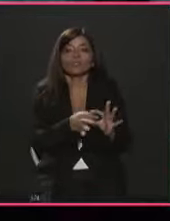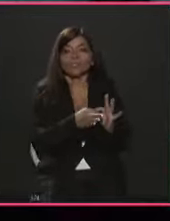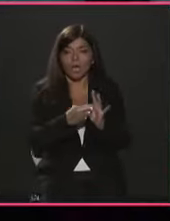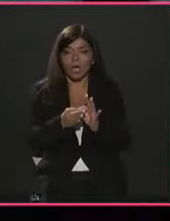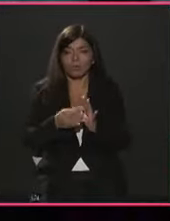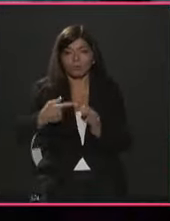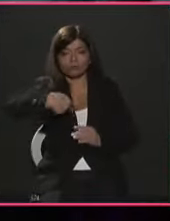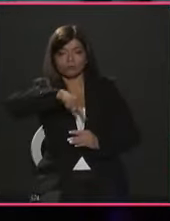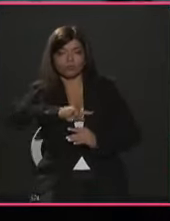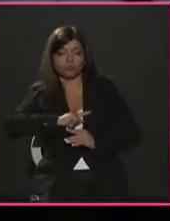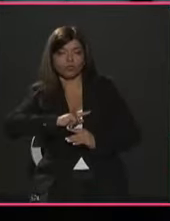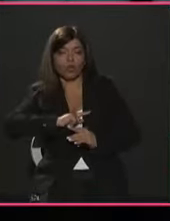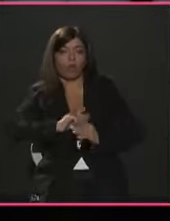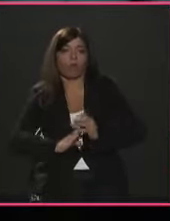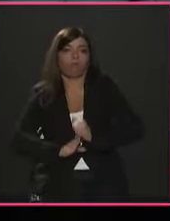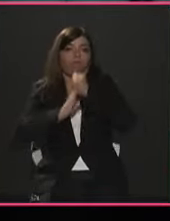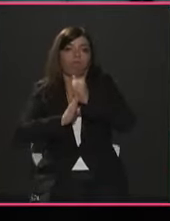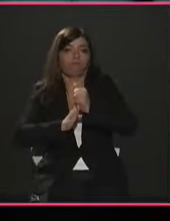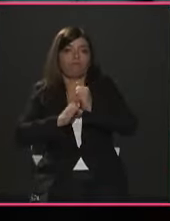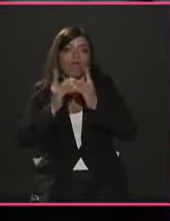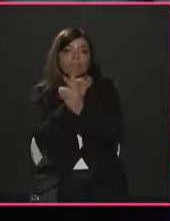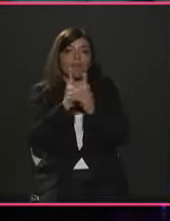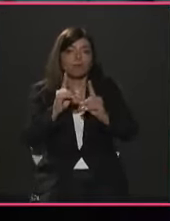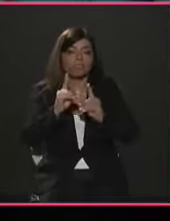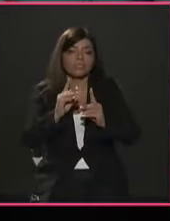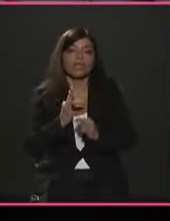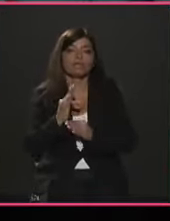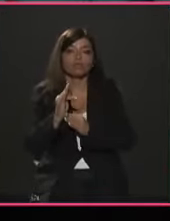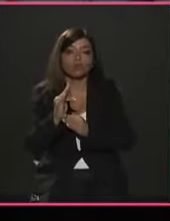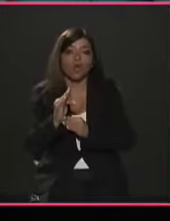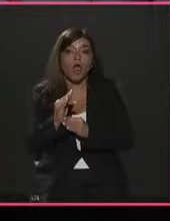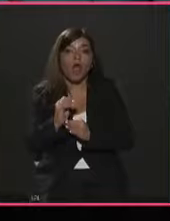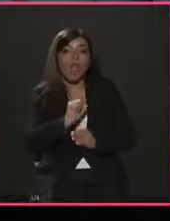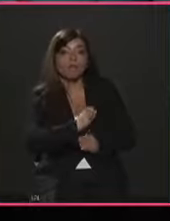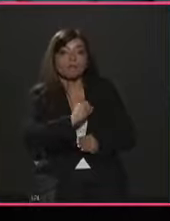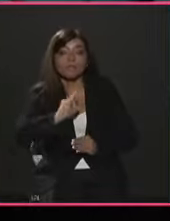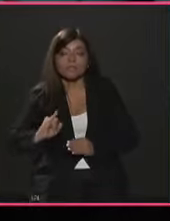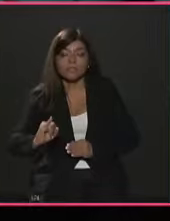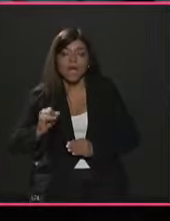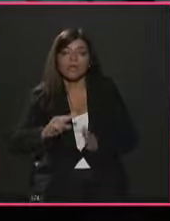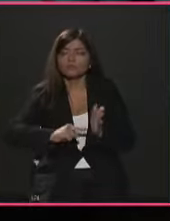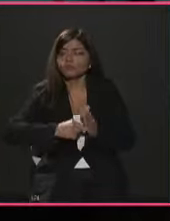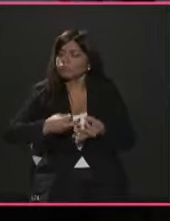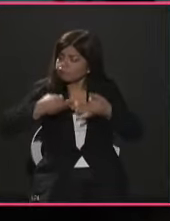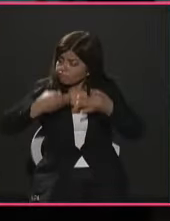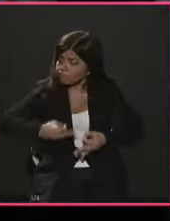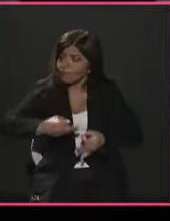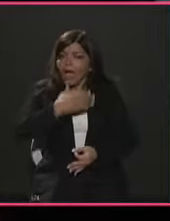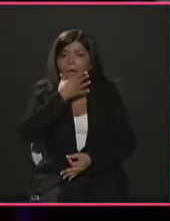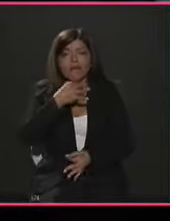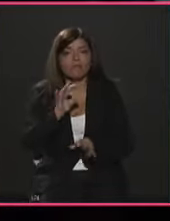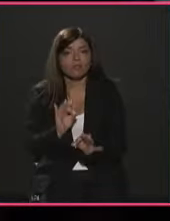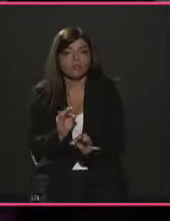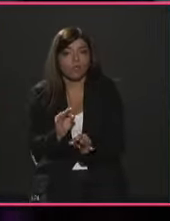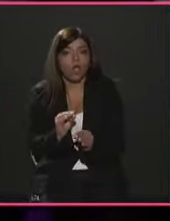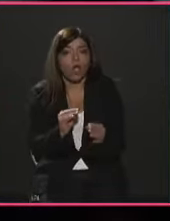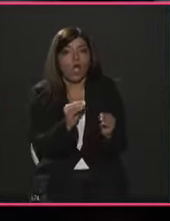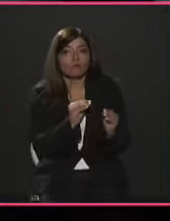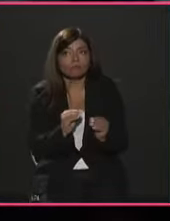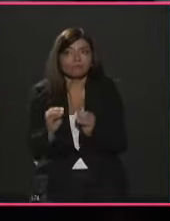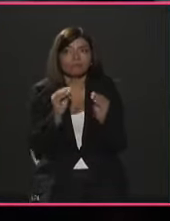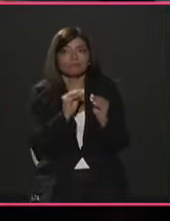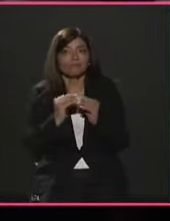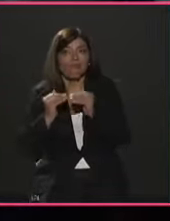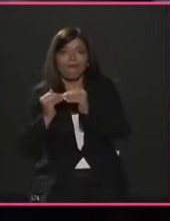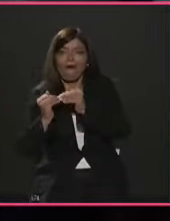recuperemos el pilotaje democrático del futuro la Inteligencia artificial es una tecnología maravillosa que nos puede llevar al